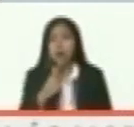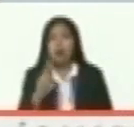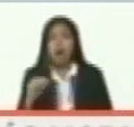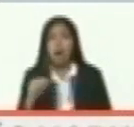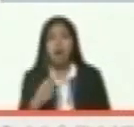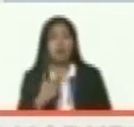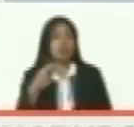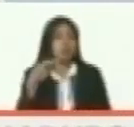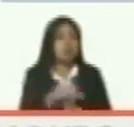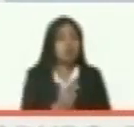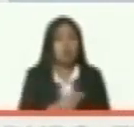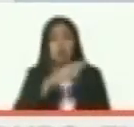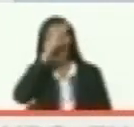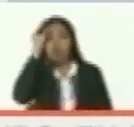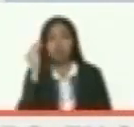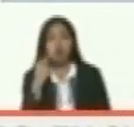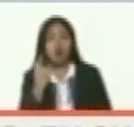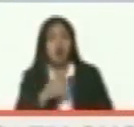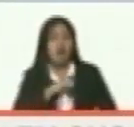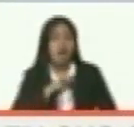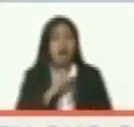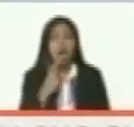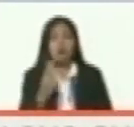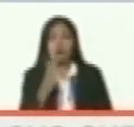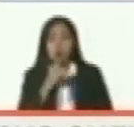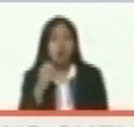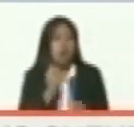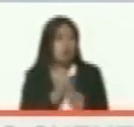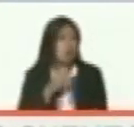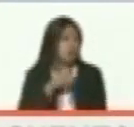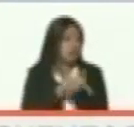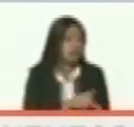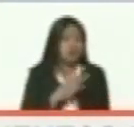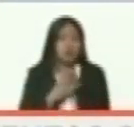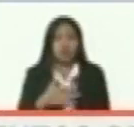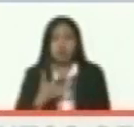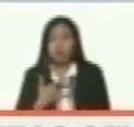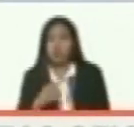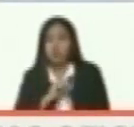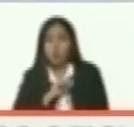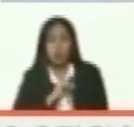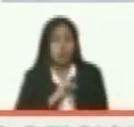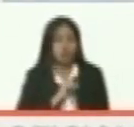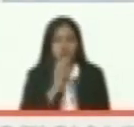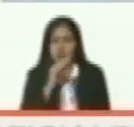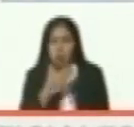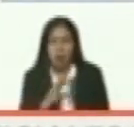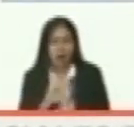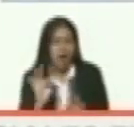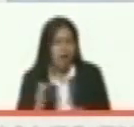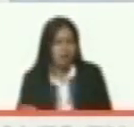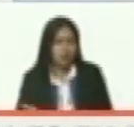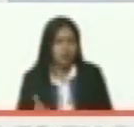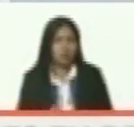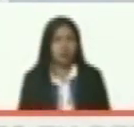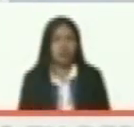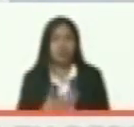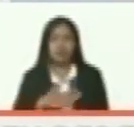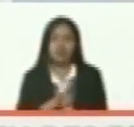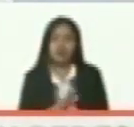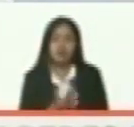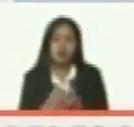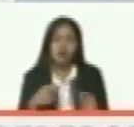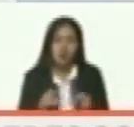Ay, que me amenazó Donald Trump. Yo no voy a trabajar hoy. No, me siento muy nervioso. No, señores. Calma y